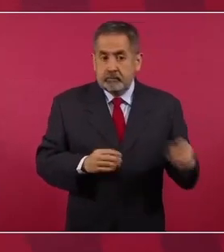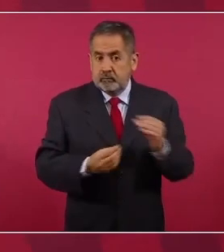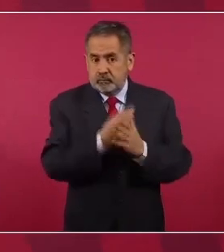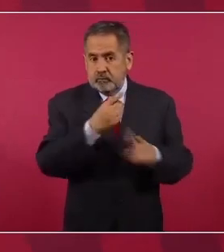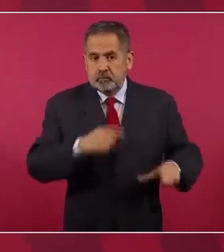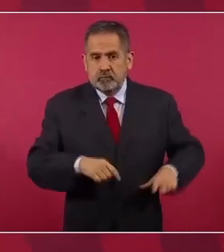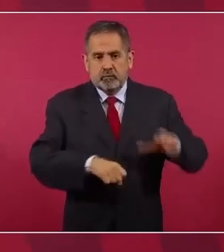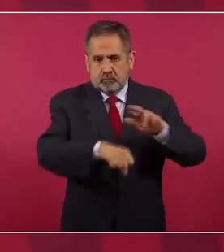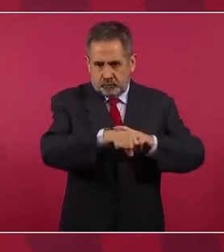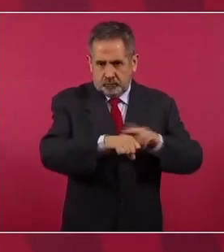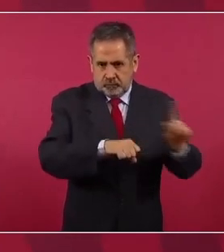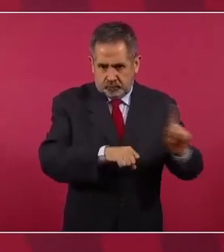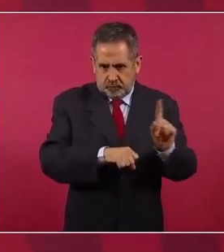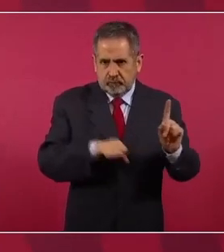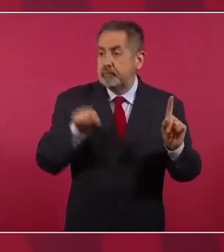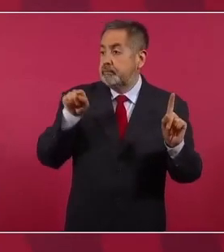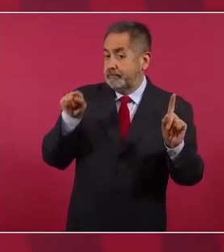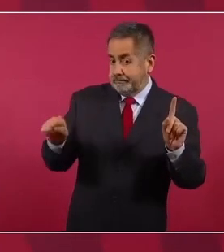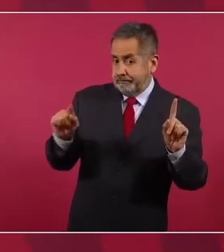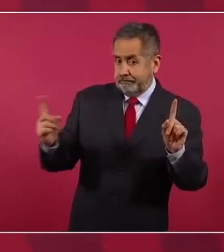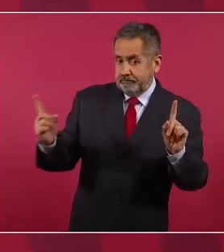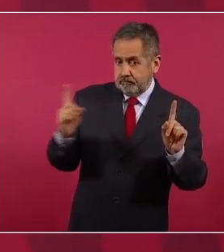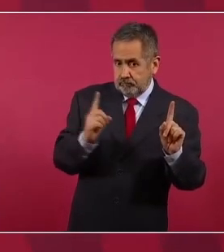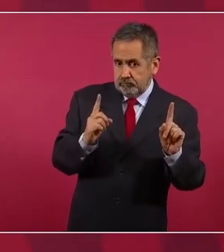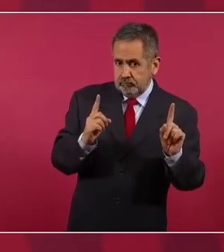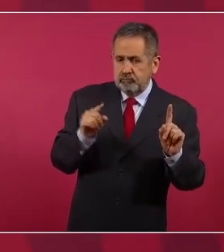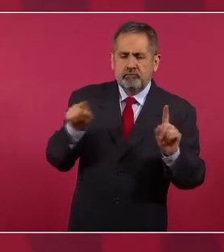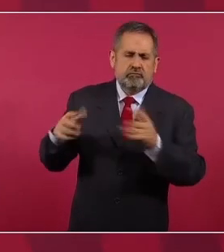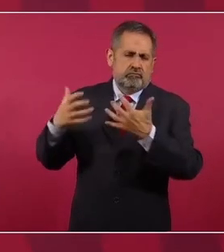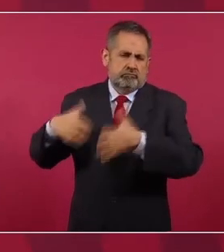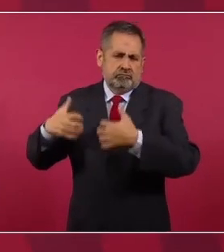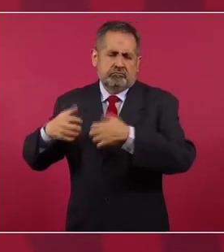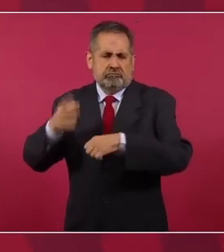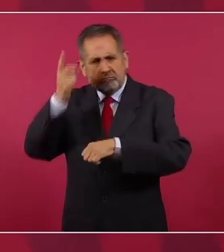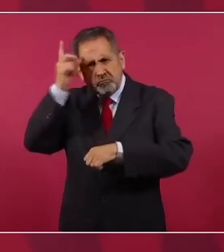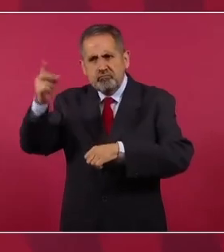que se dedicaba a actividades empresariales,